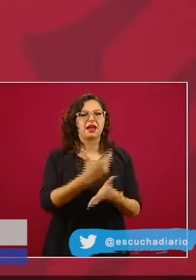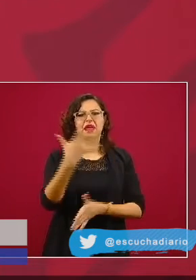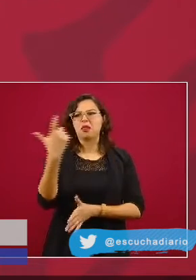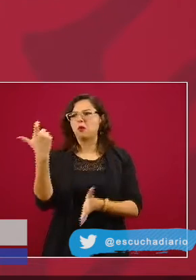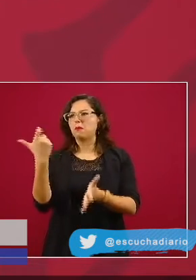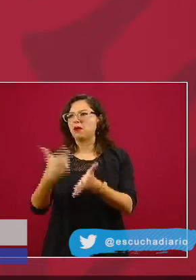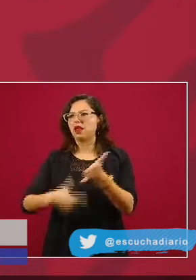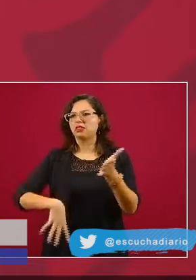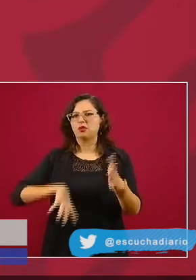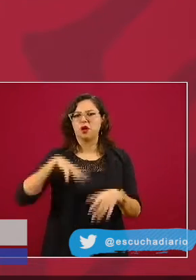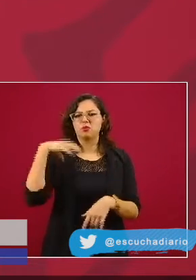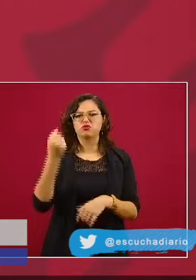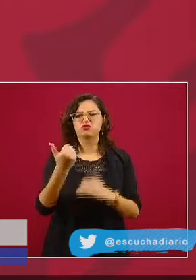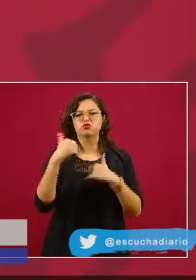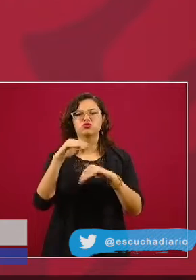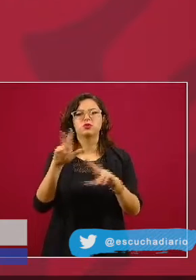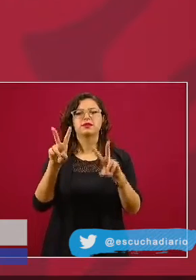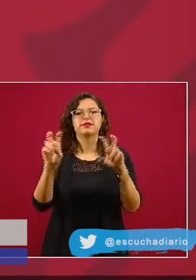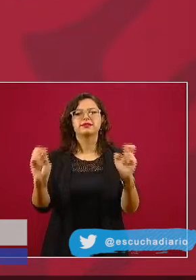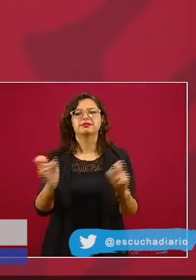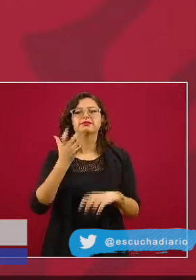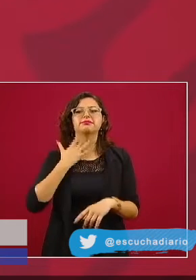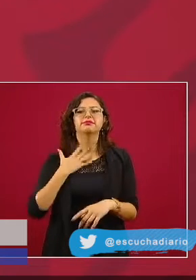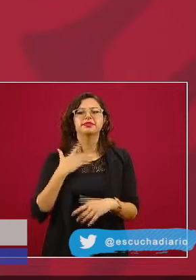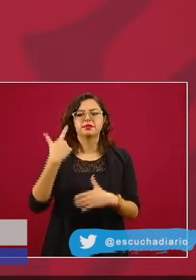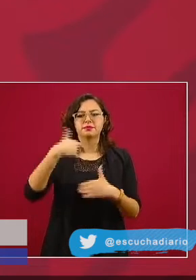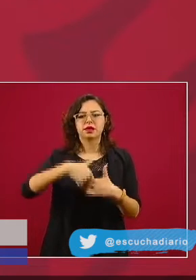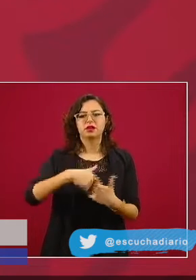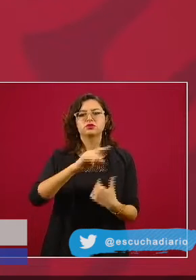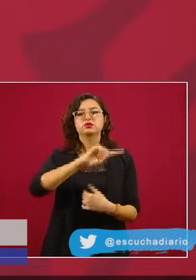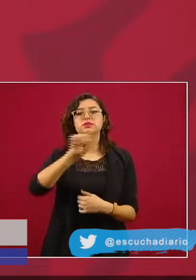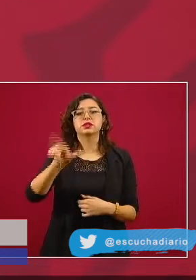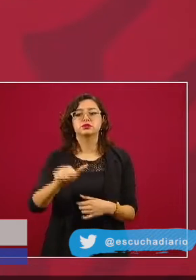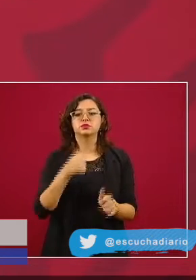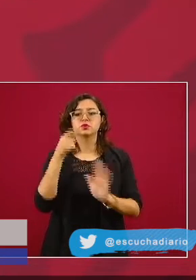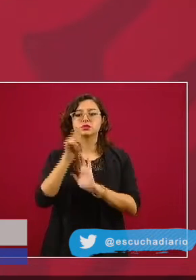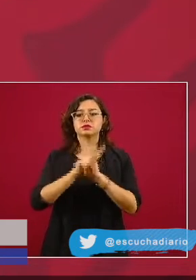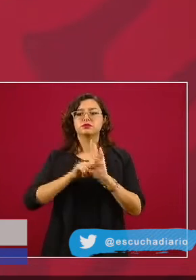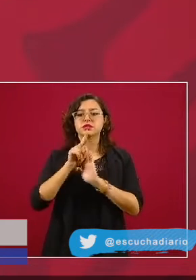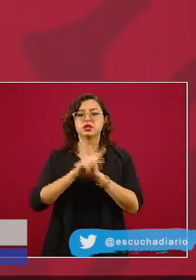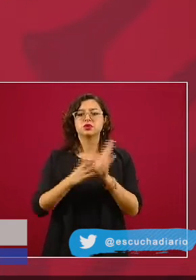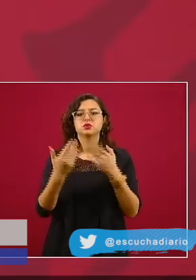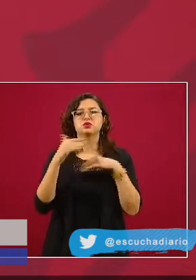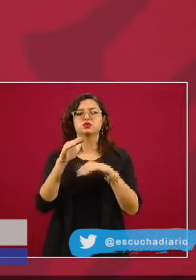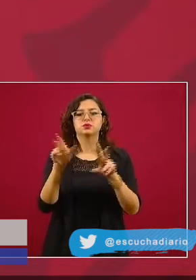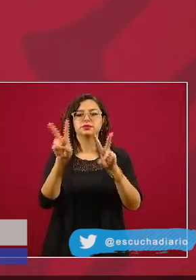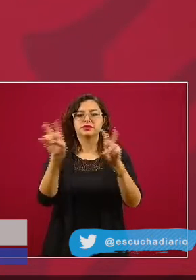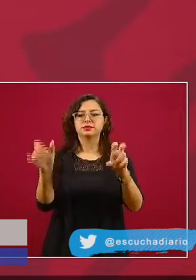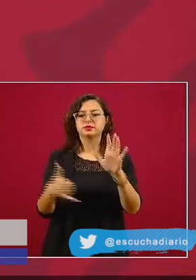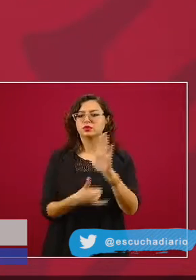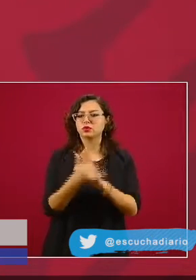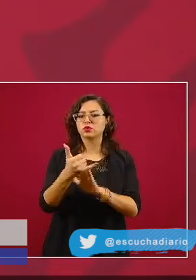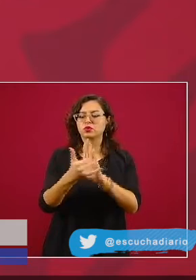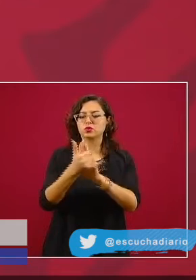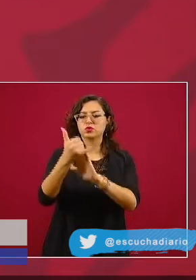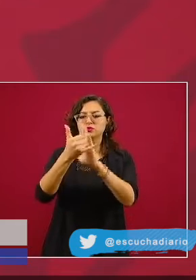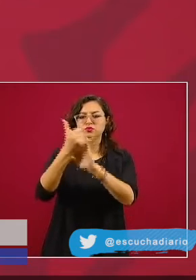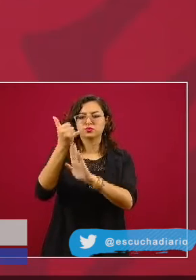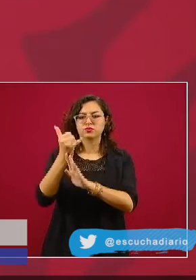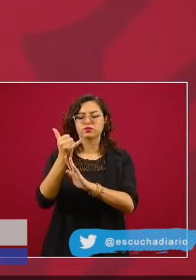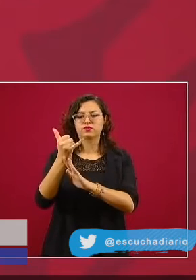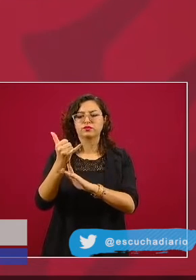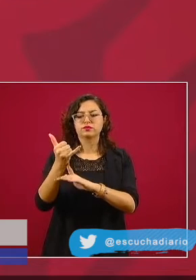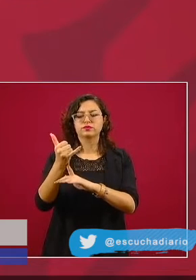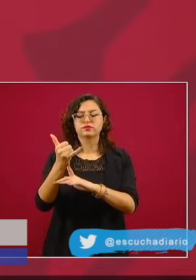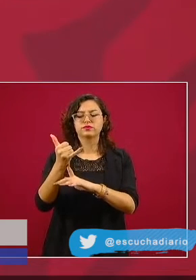y menciona que en esta reunión tratará principalmente la entrada en vigor del TEMEC, pero el tema de los migrantes sin duda será tratado para abogar por